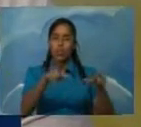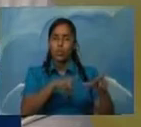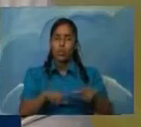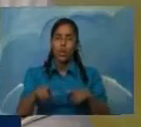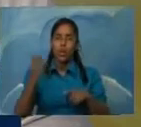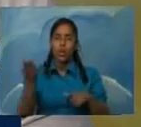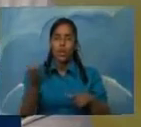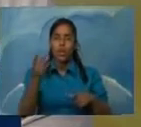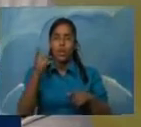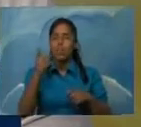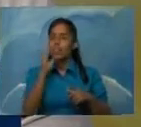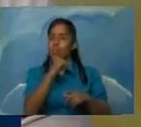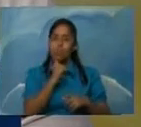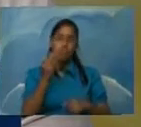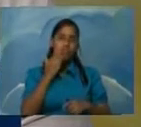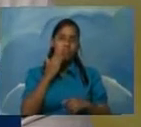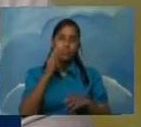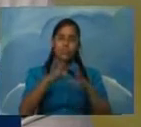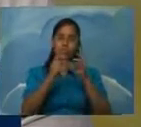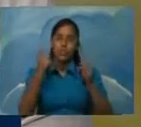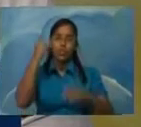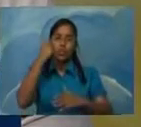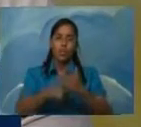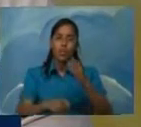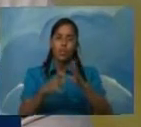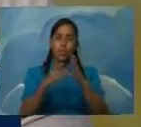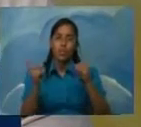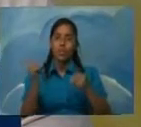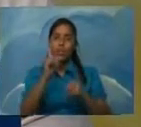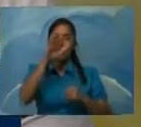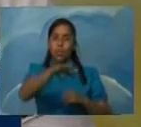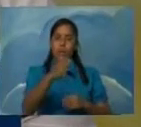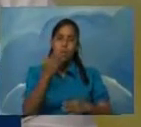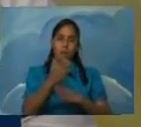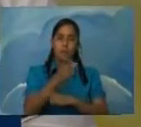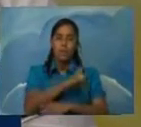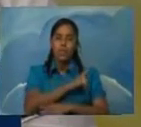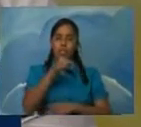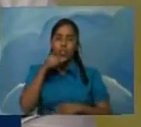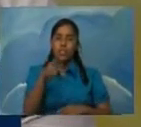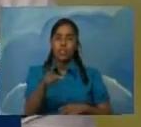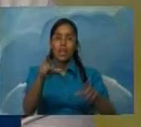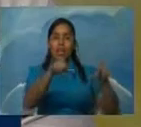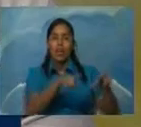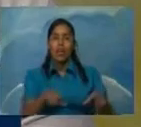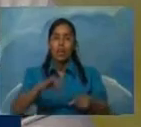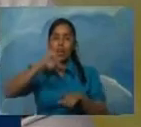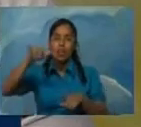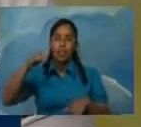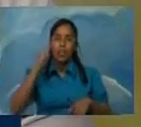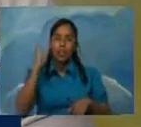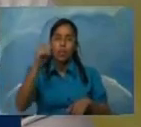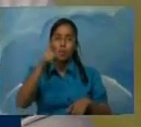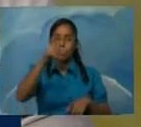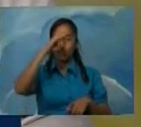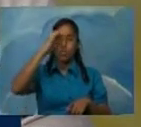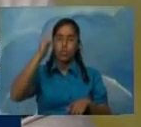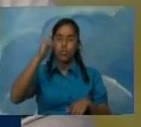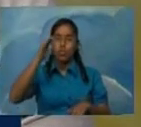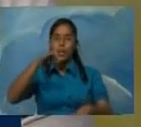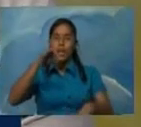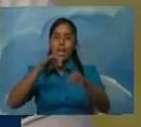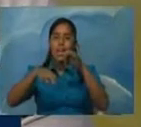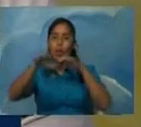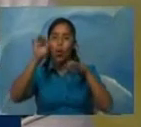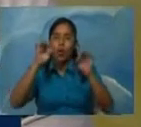el huérfano y la viuda que estuvieren en medio de ti, en el lugar que Jehová tu Dios hubiere escogido